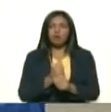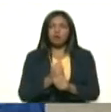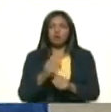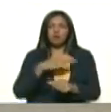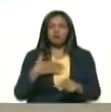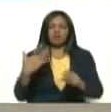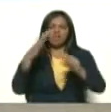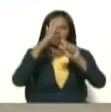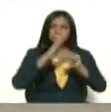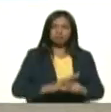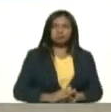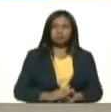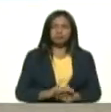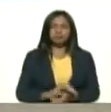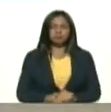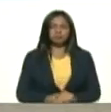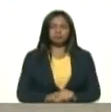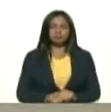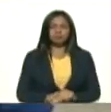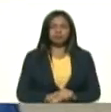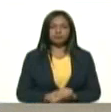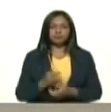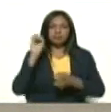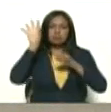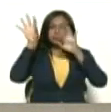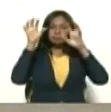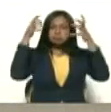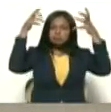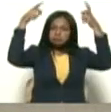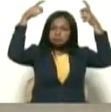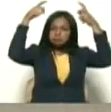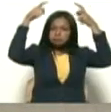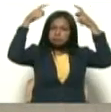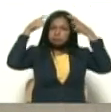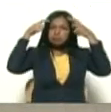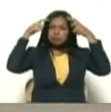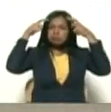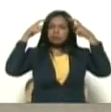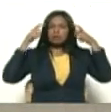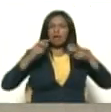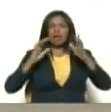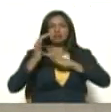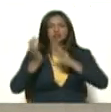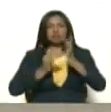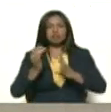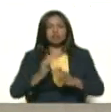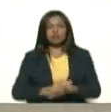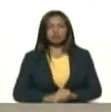humillar, le pone la corona de espiga.